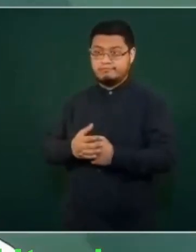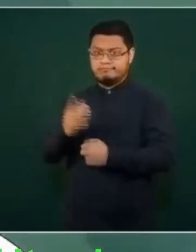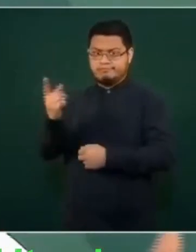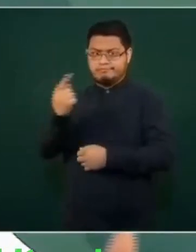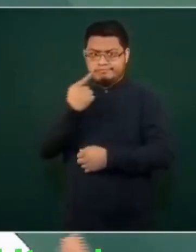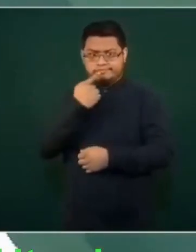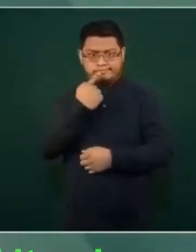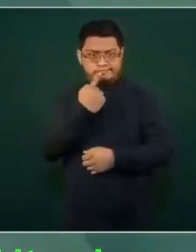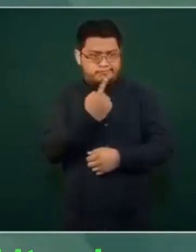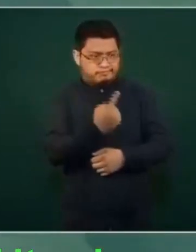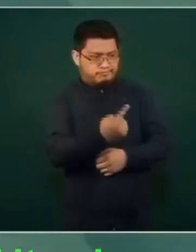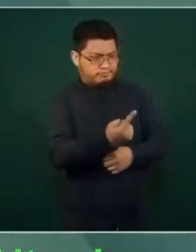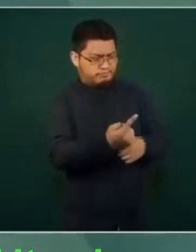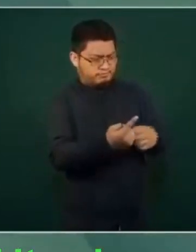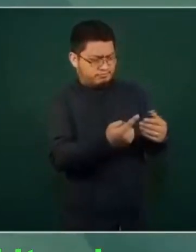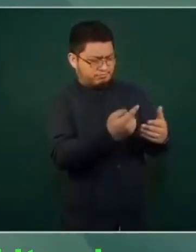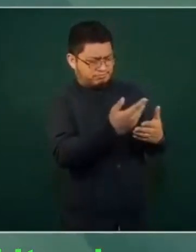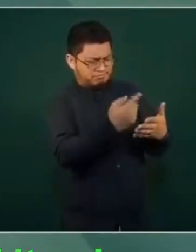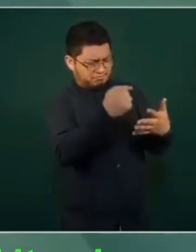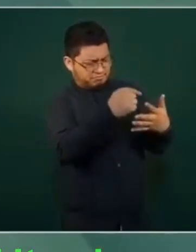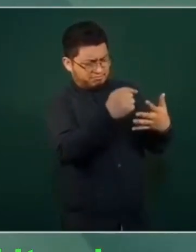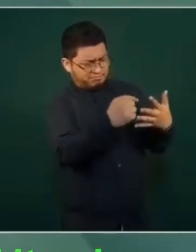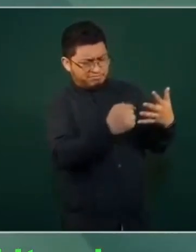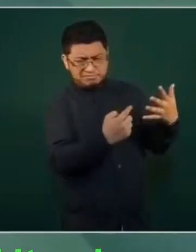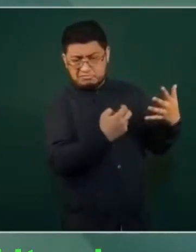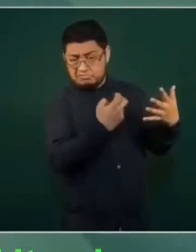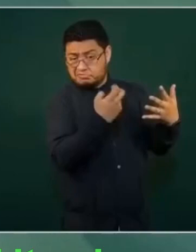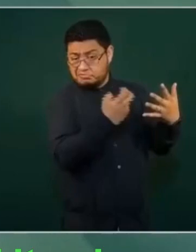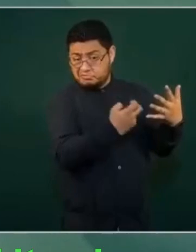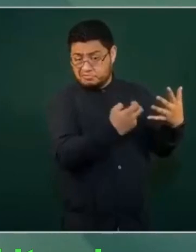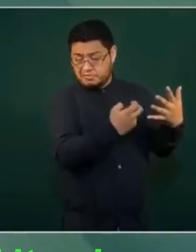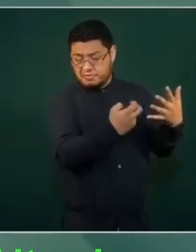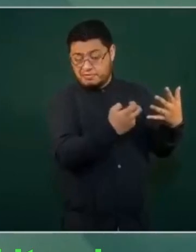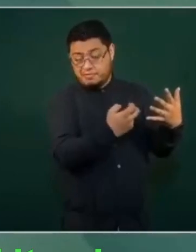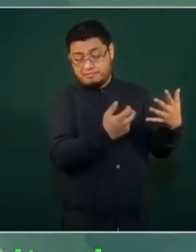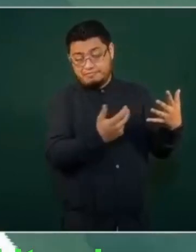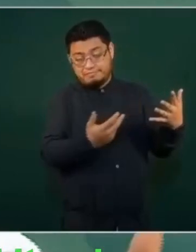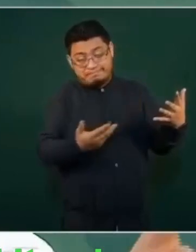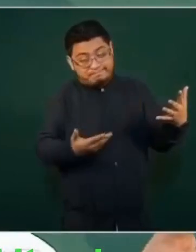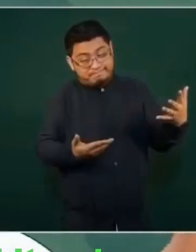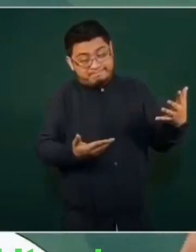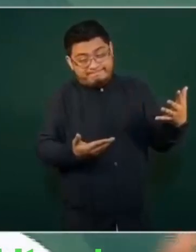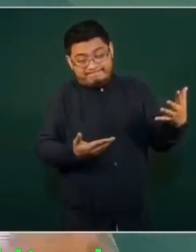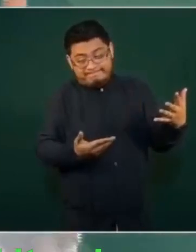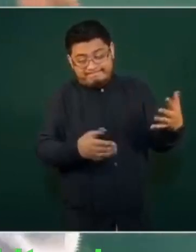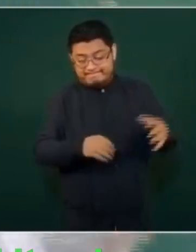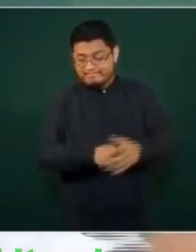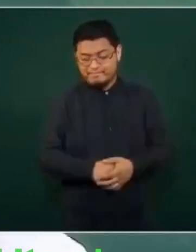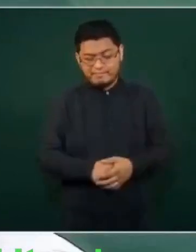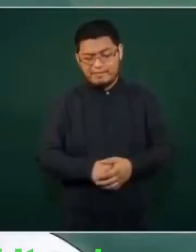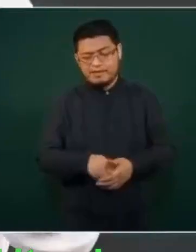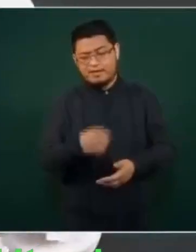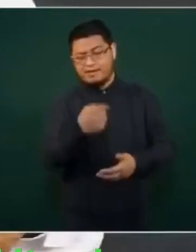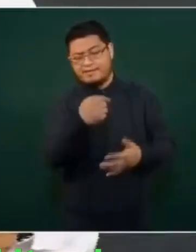no